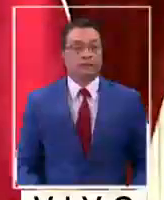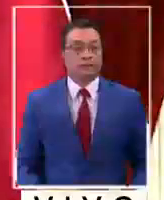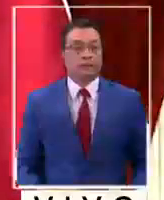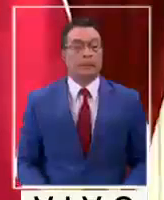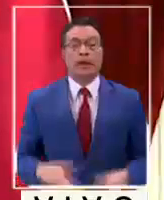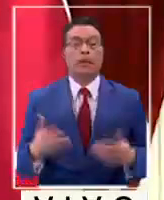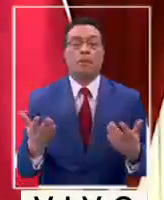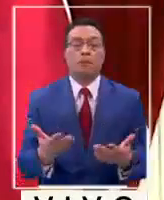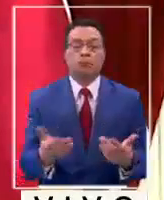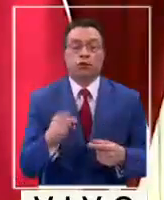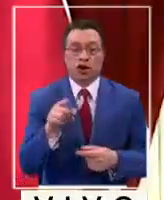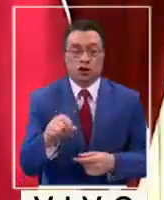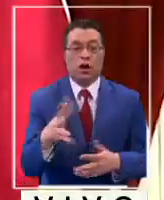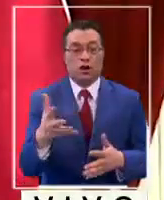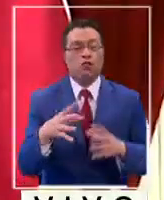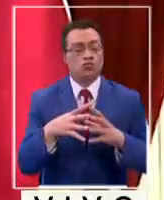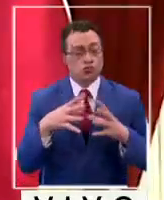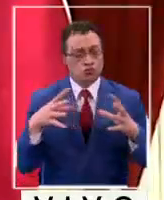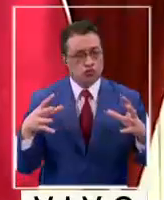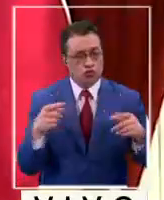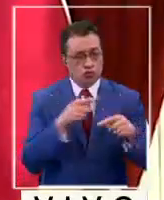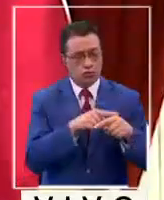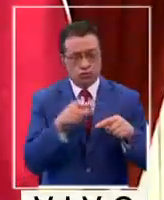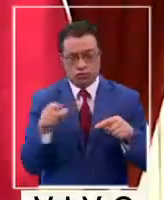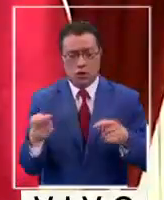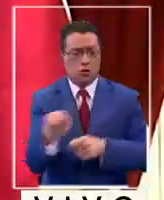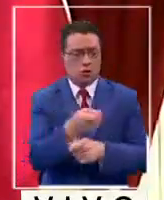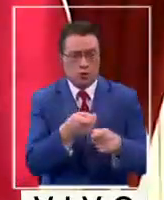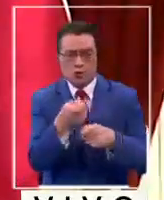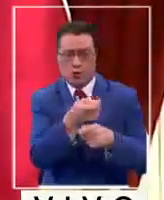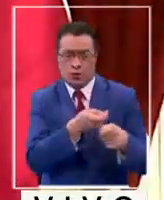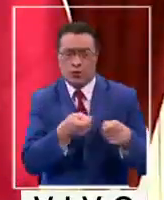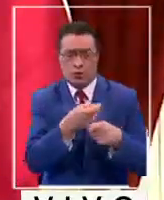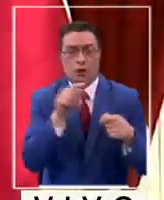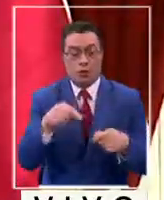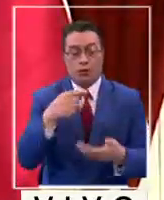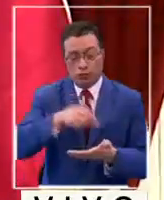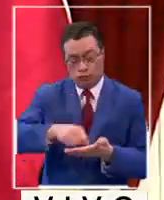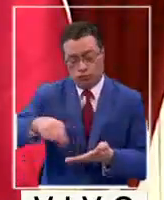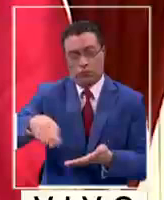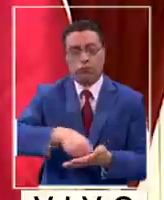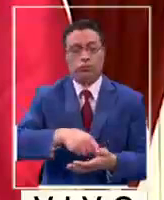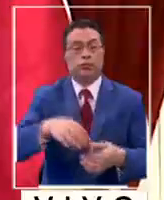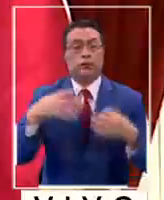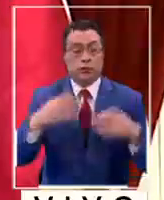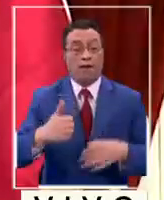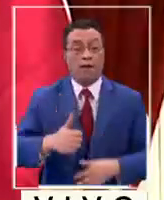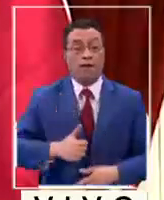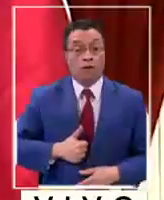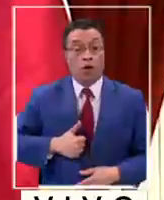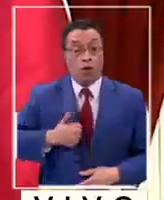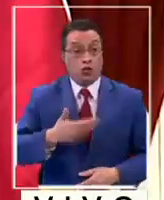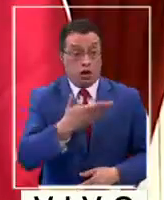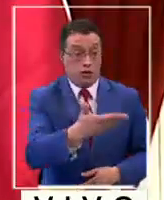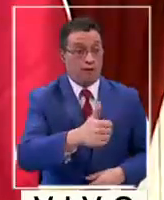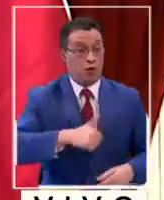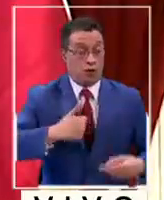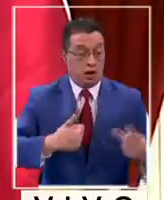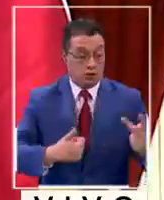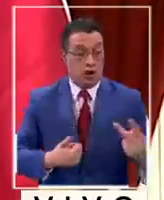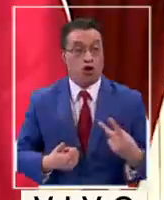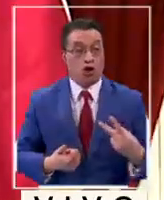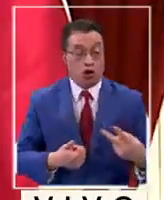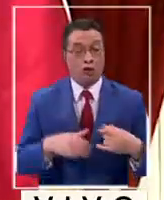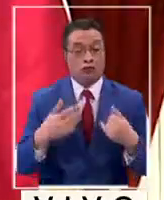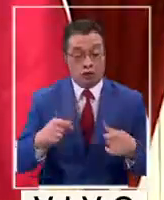Porque luego de un periodo de intensas negociaciones, hoy hemos establecido un compromiso escrito, la voluntad de ambos países de finalizar